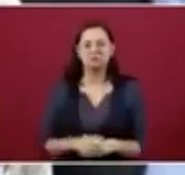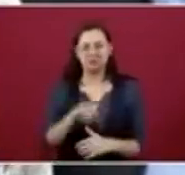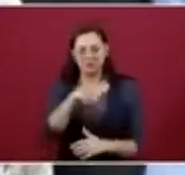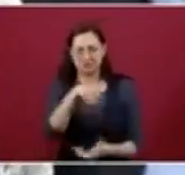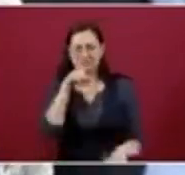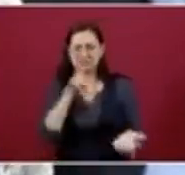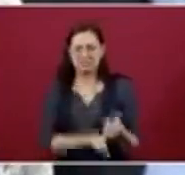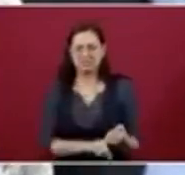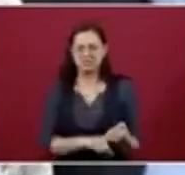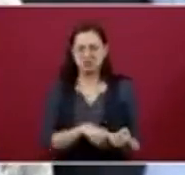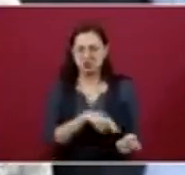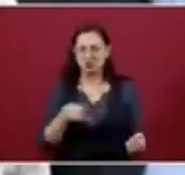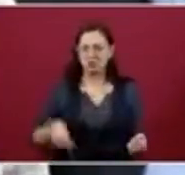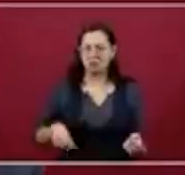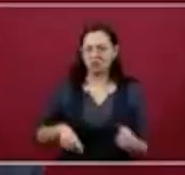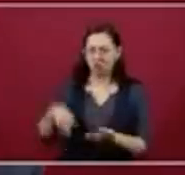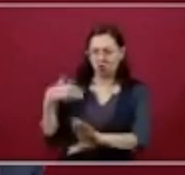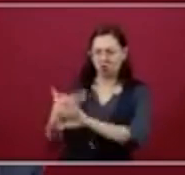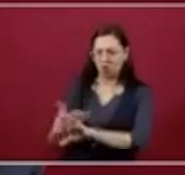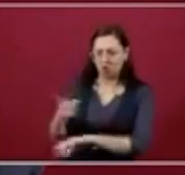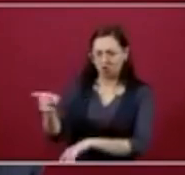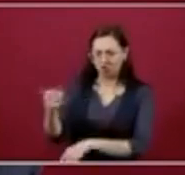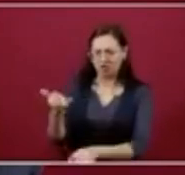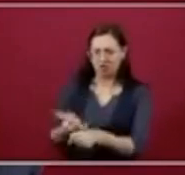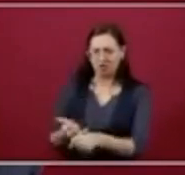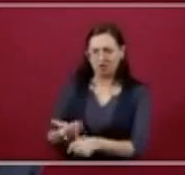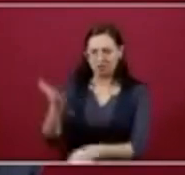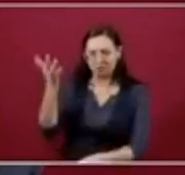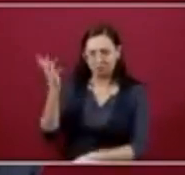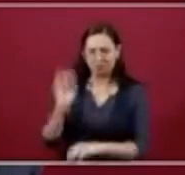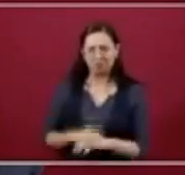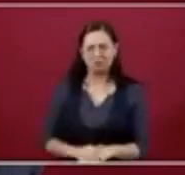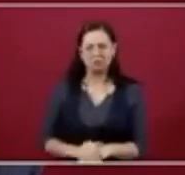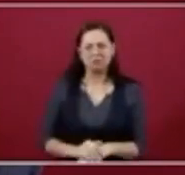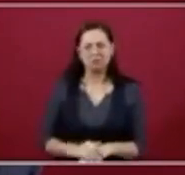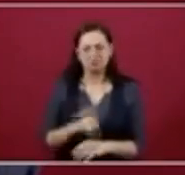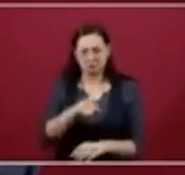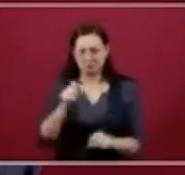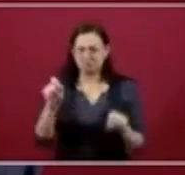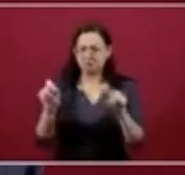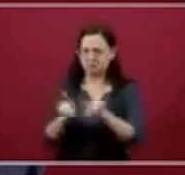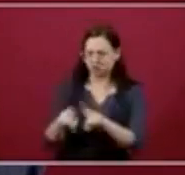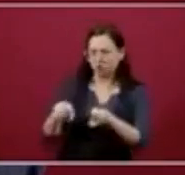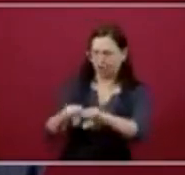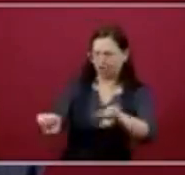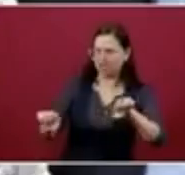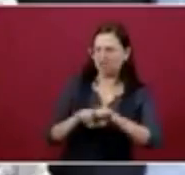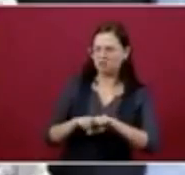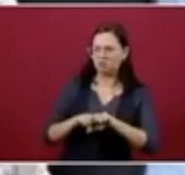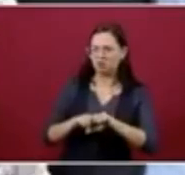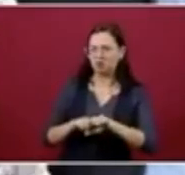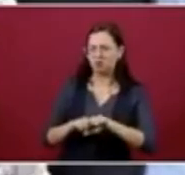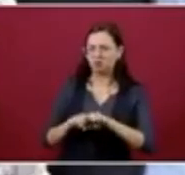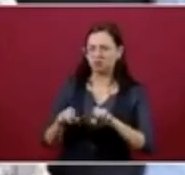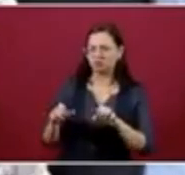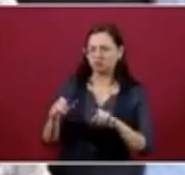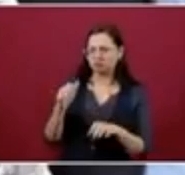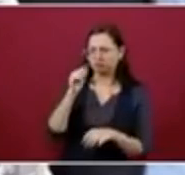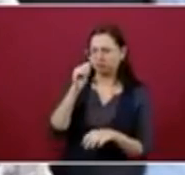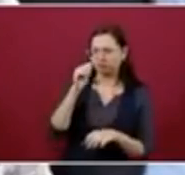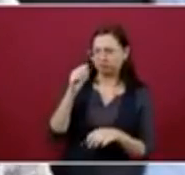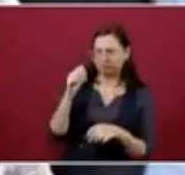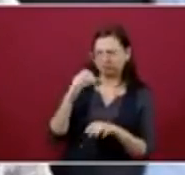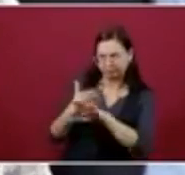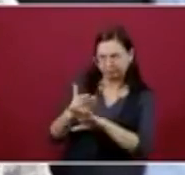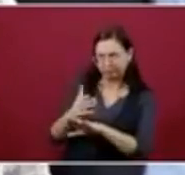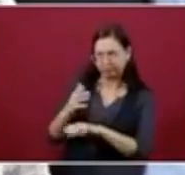el propio gobierno? ¿Hay fuego amigo? Sobre todo por los intereses que se están manejando al interior de esta